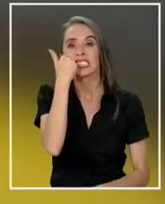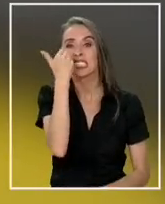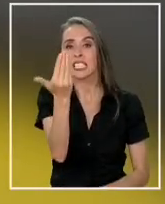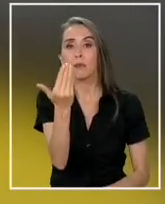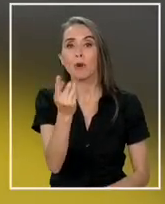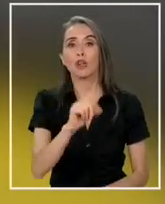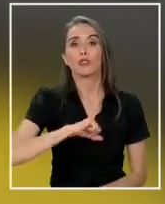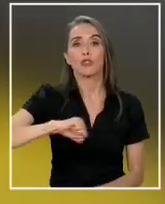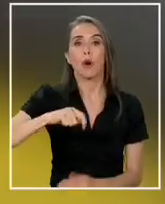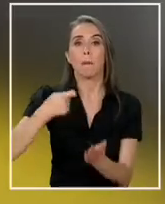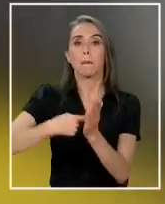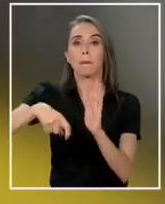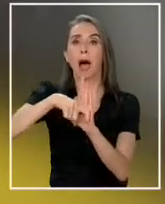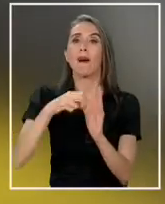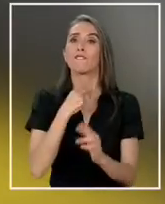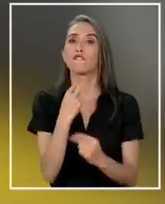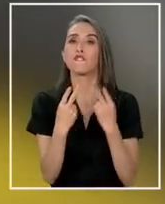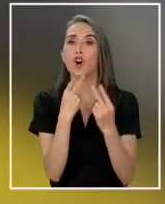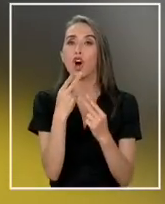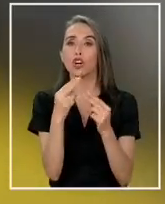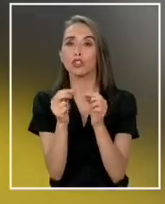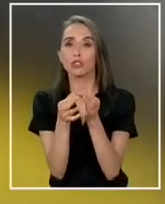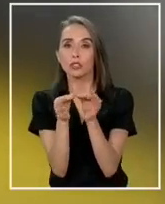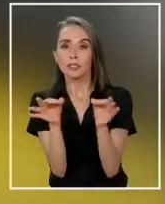por no pagar su pasaje